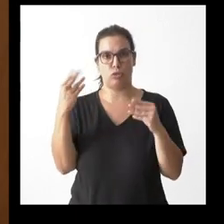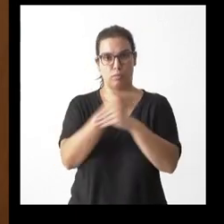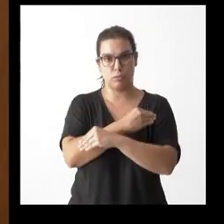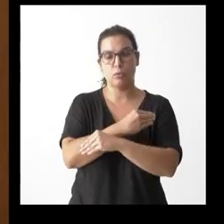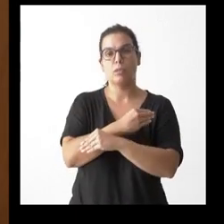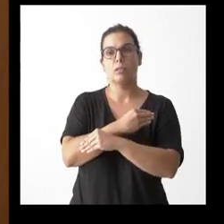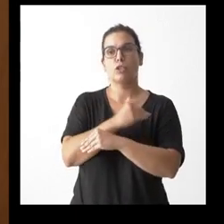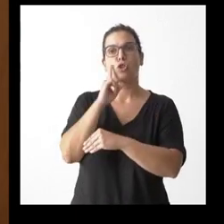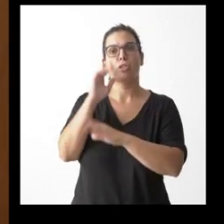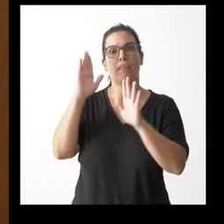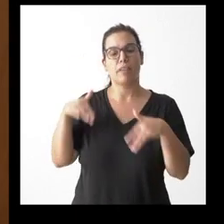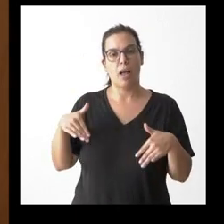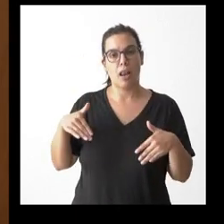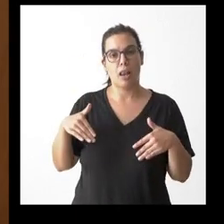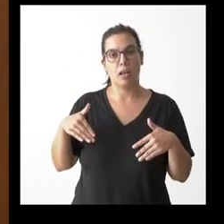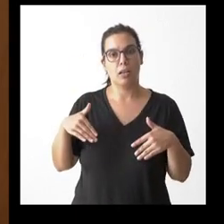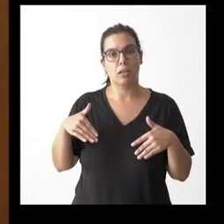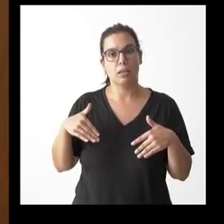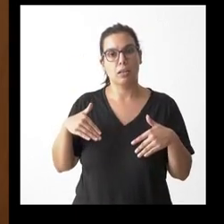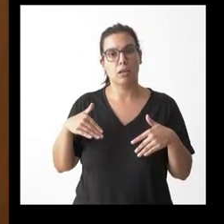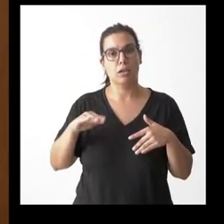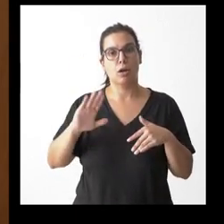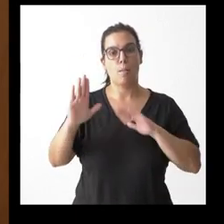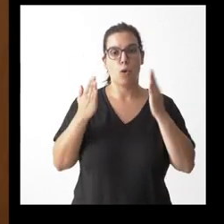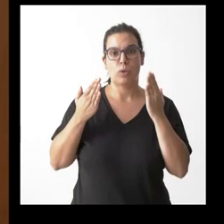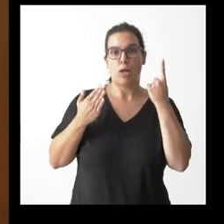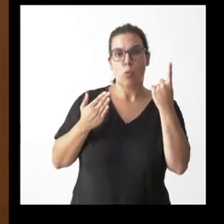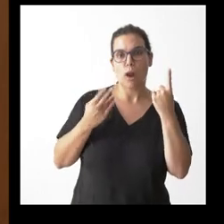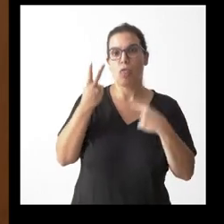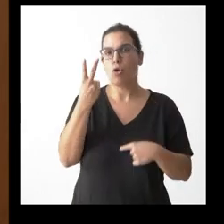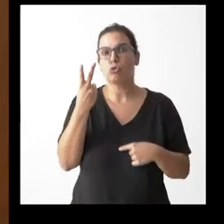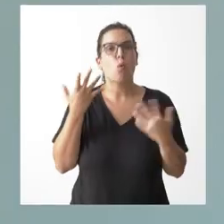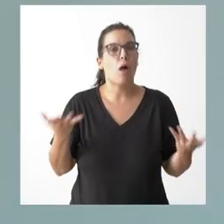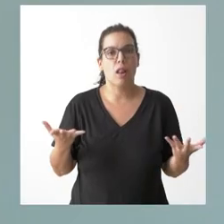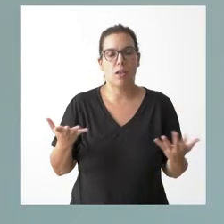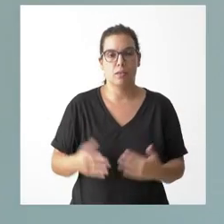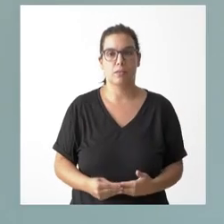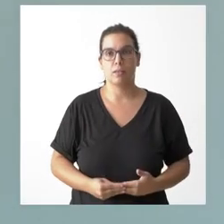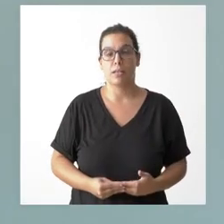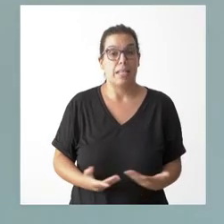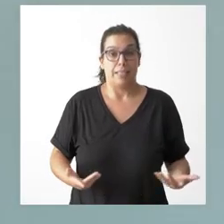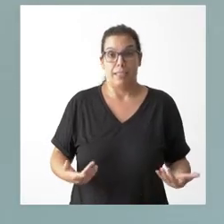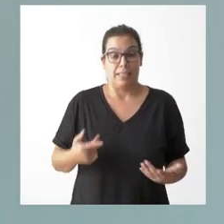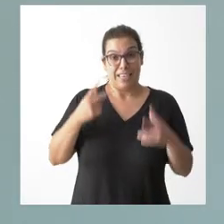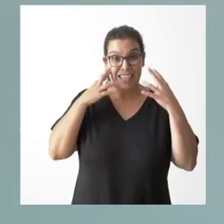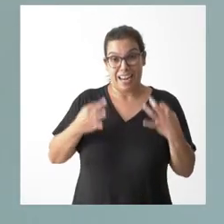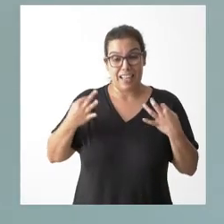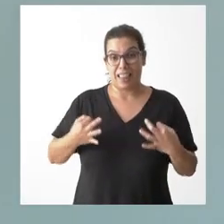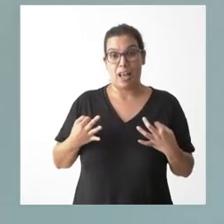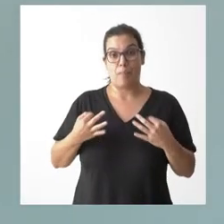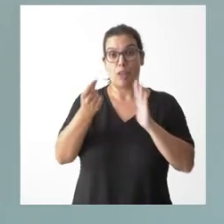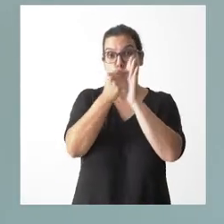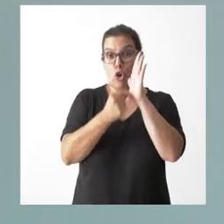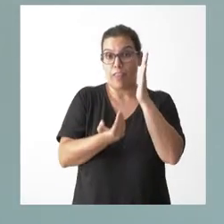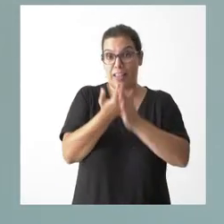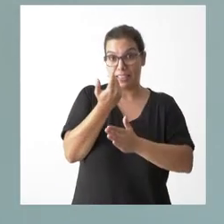si han llegado una propuesta, dos propuestas o ninguna propuesta. Como les digo, ni siquiera este asunto iba en el orden del día